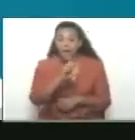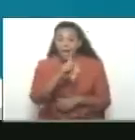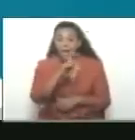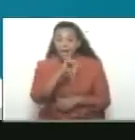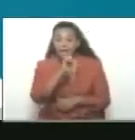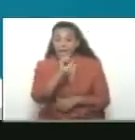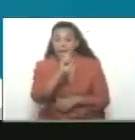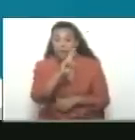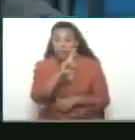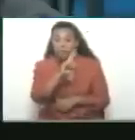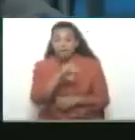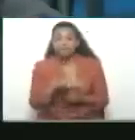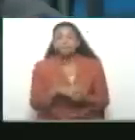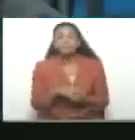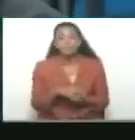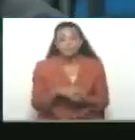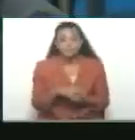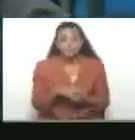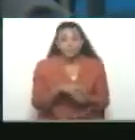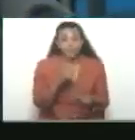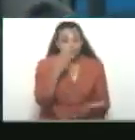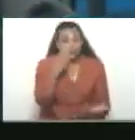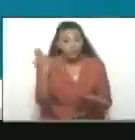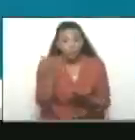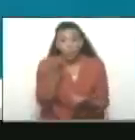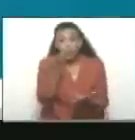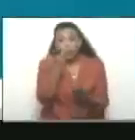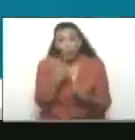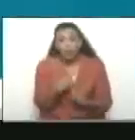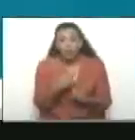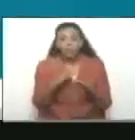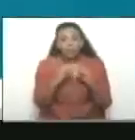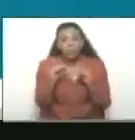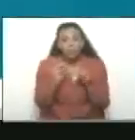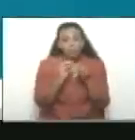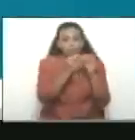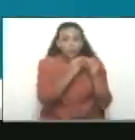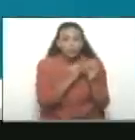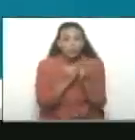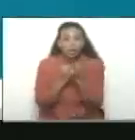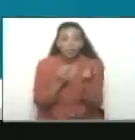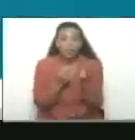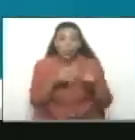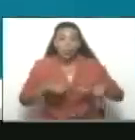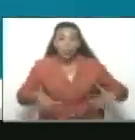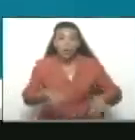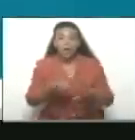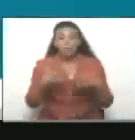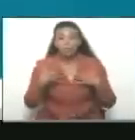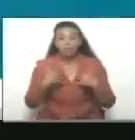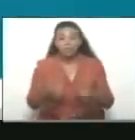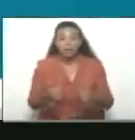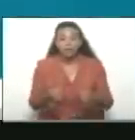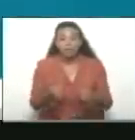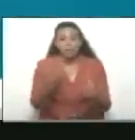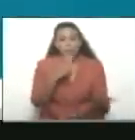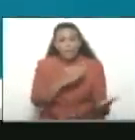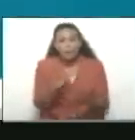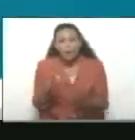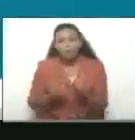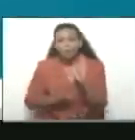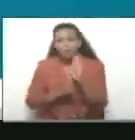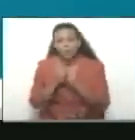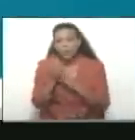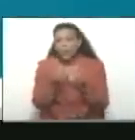Sánchez de San Antonio delcher eliazar Cuéntame todas estas recuperaciones todos estos planes que han